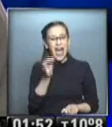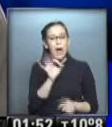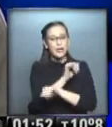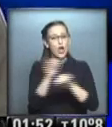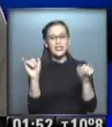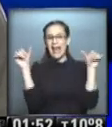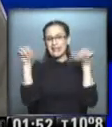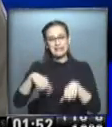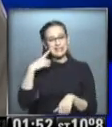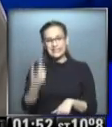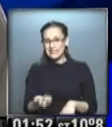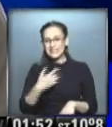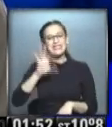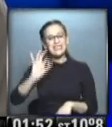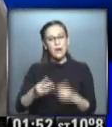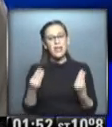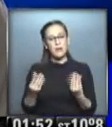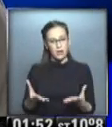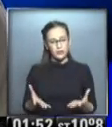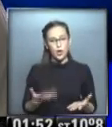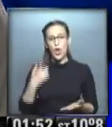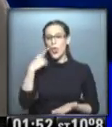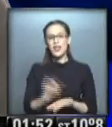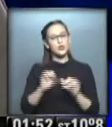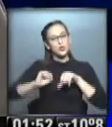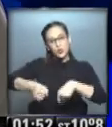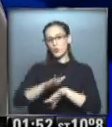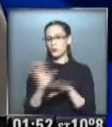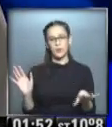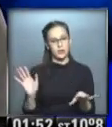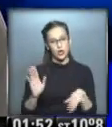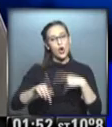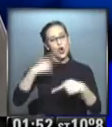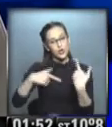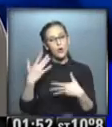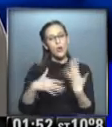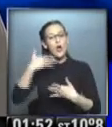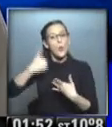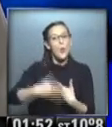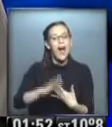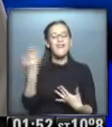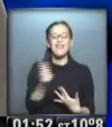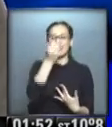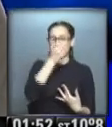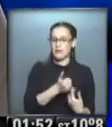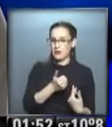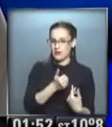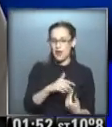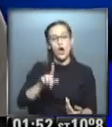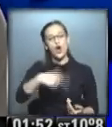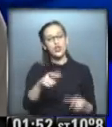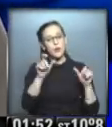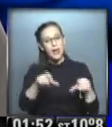esta noticia, se enteró de lo que había pasado, decidió suspenderlo. Se va a continuar jugando recién el fin de semana. El resto de los